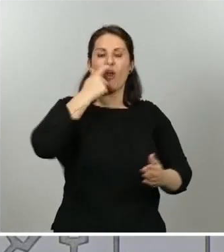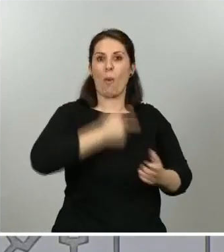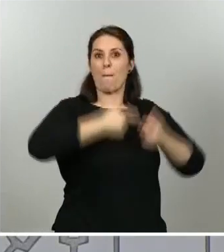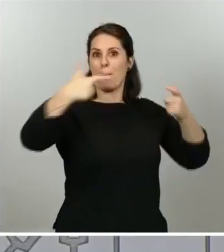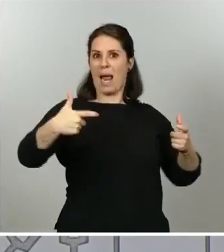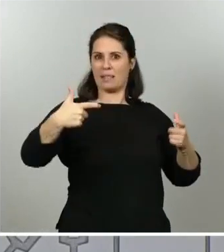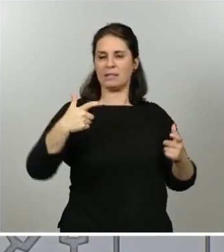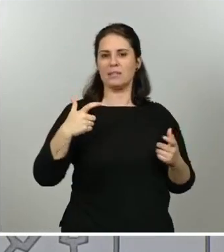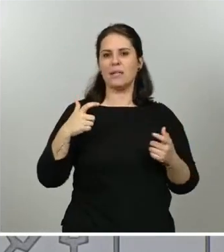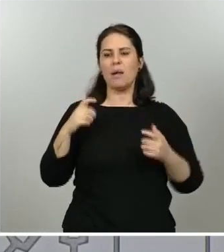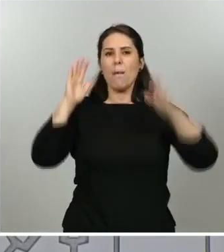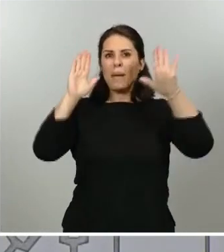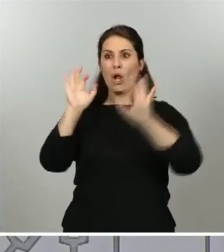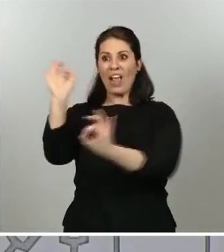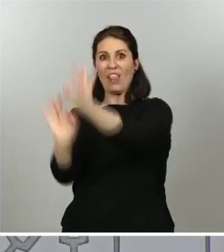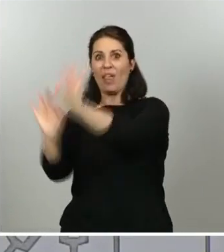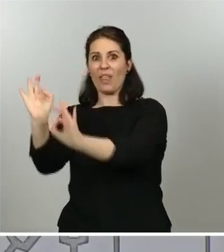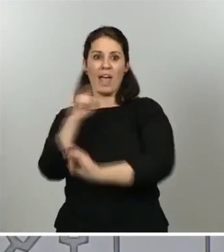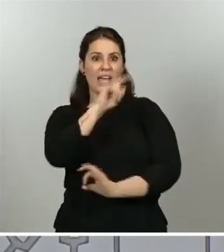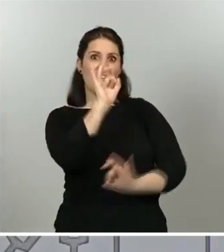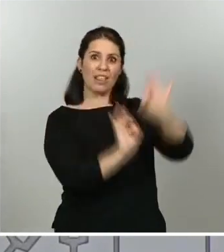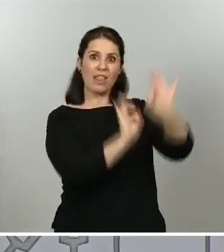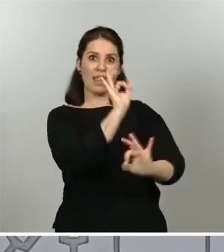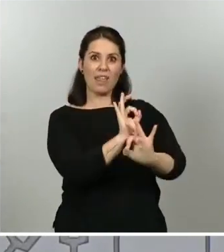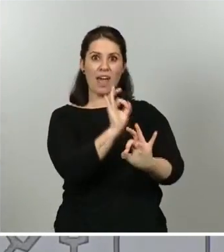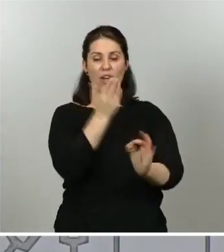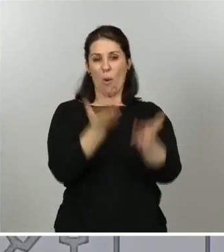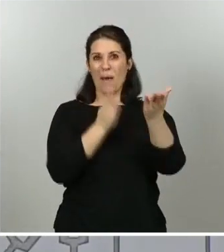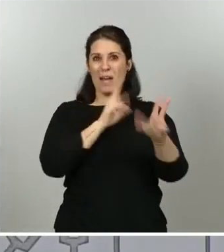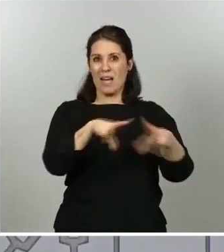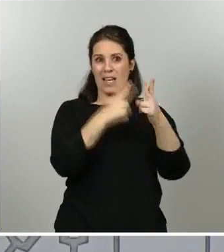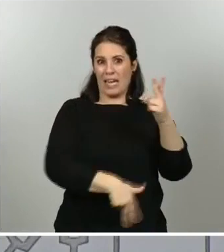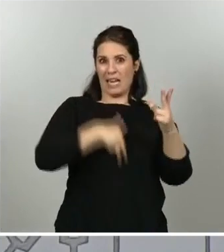no están muy lejos de las que estamos observando en los últimos 14 días en los países